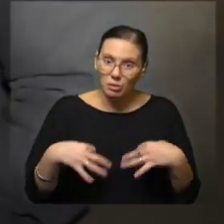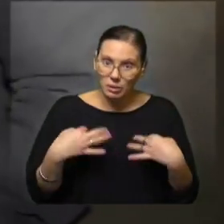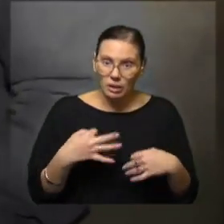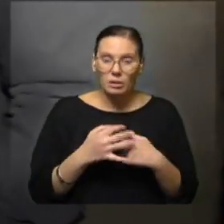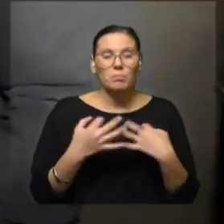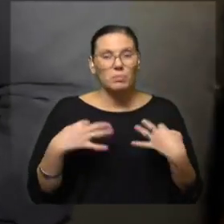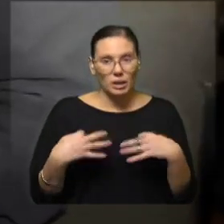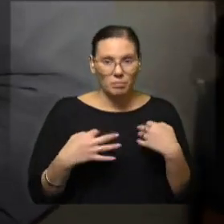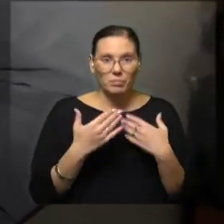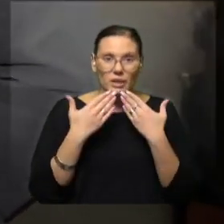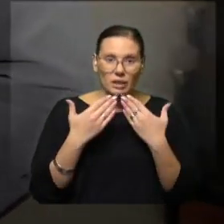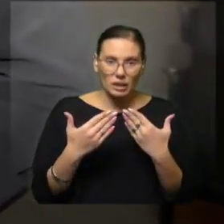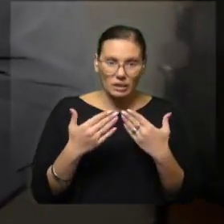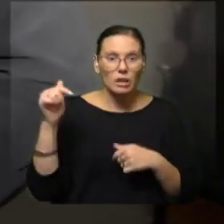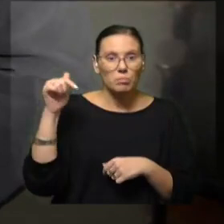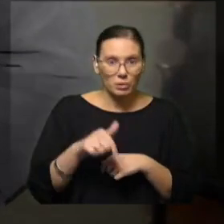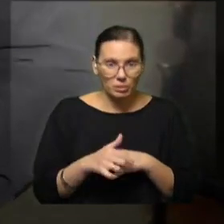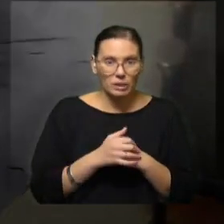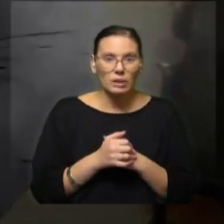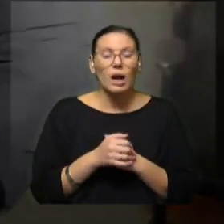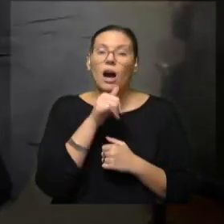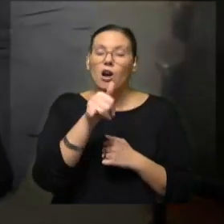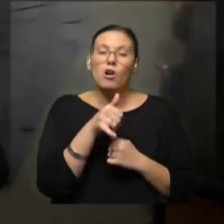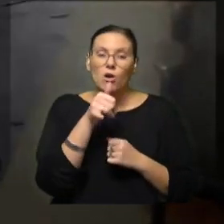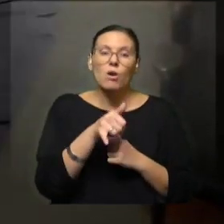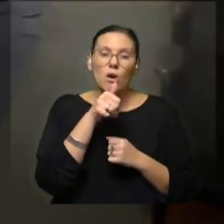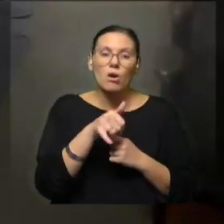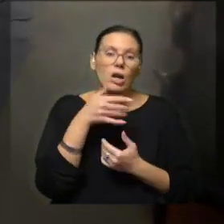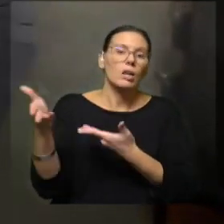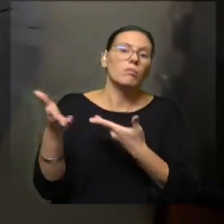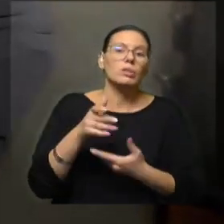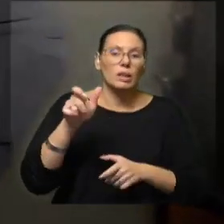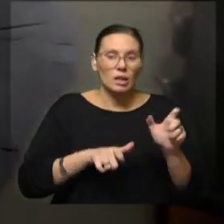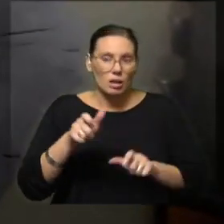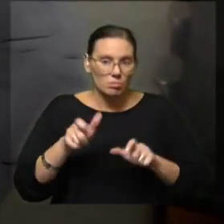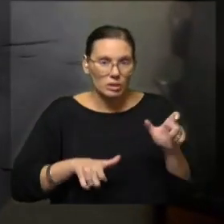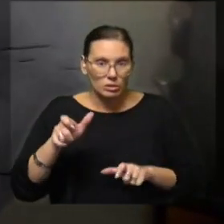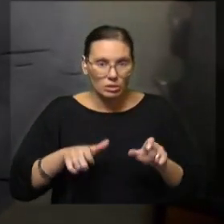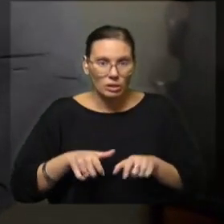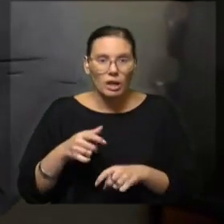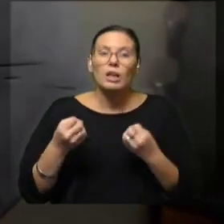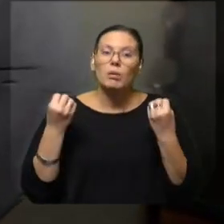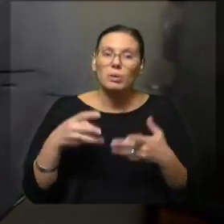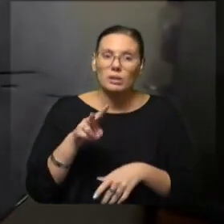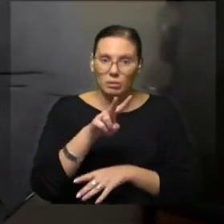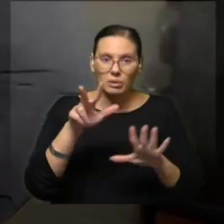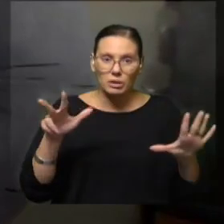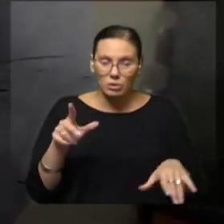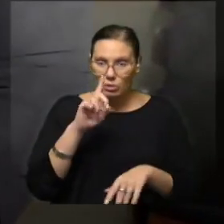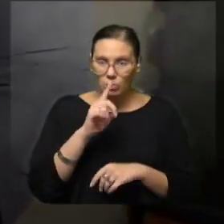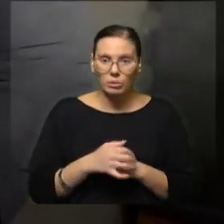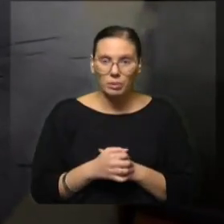estar acá. No, por favor, gracias por venir a contarnos un poco y a invitar a la gente a ver qué va a pasar este 28 de